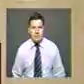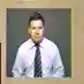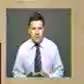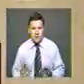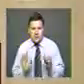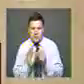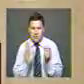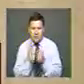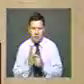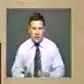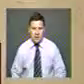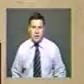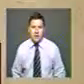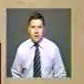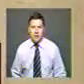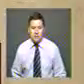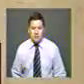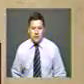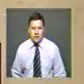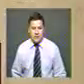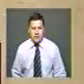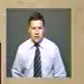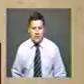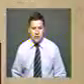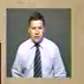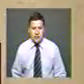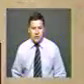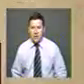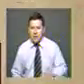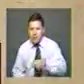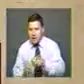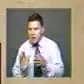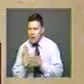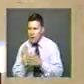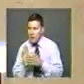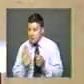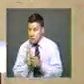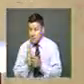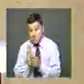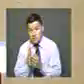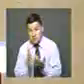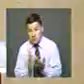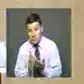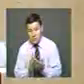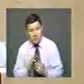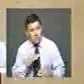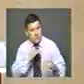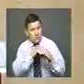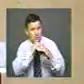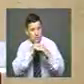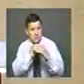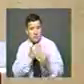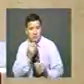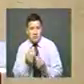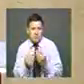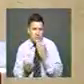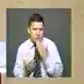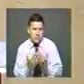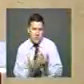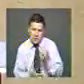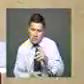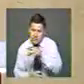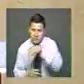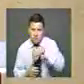ha tenido la oportunidad de tener una de las audiencias más enriquecidas sobre el tema de la unión igualitaria. Queremos realizar un agradecimiento